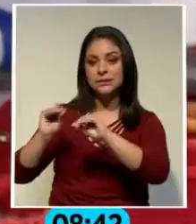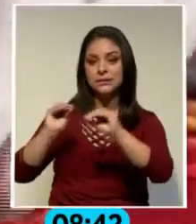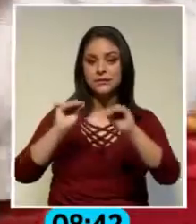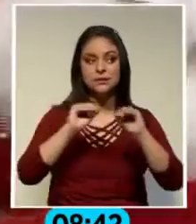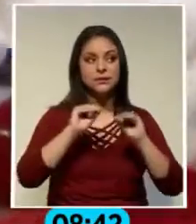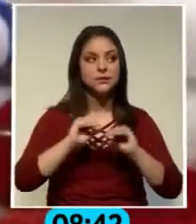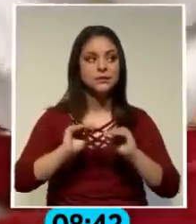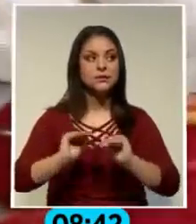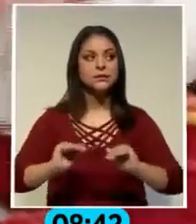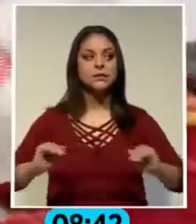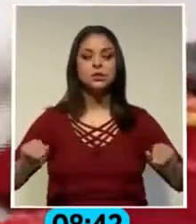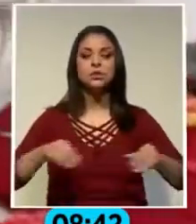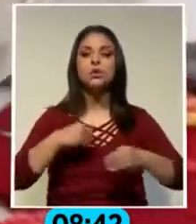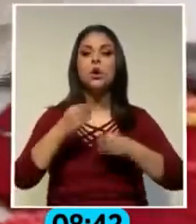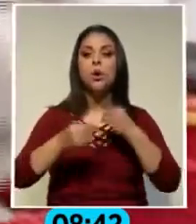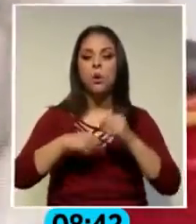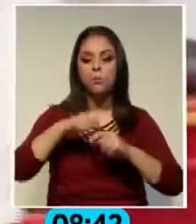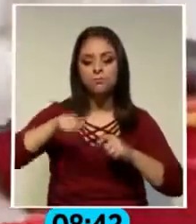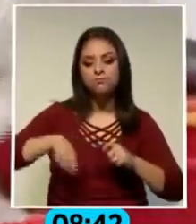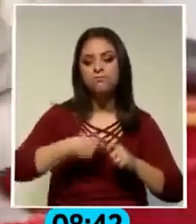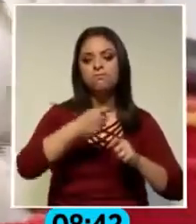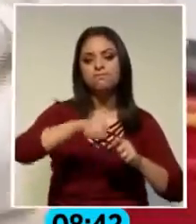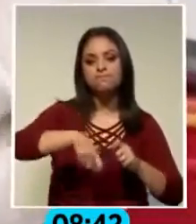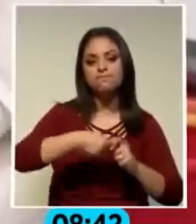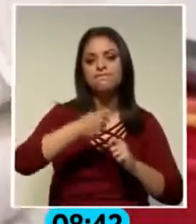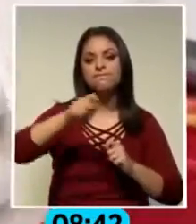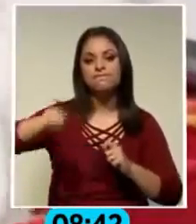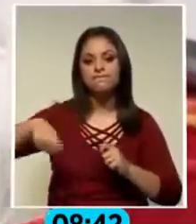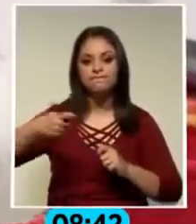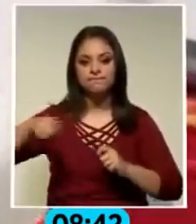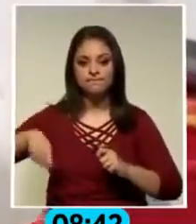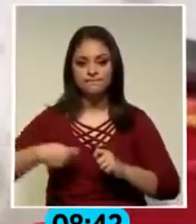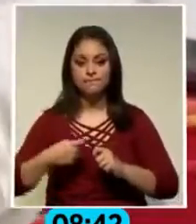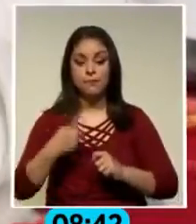los niños cómo enhebrar. Entonces, qué vea bello. Qué bonito.